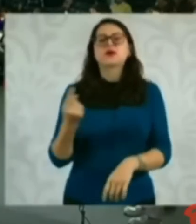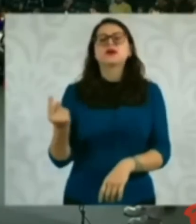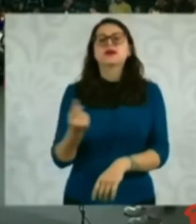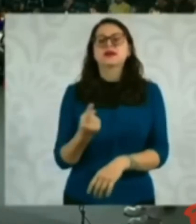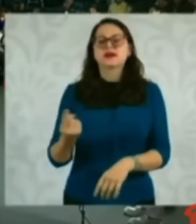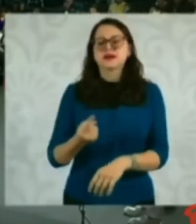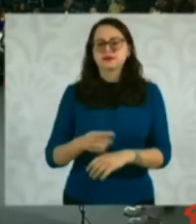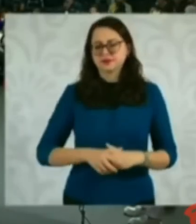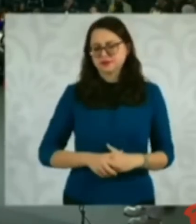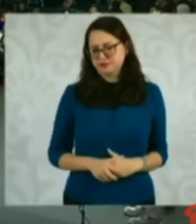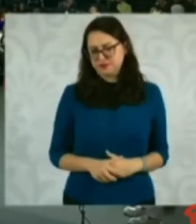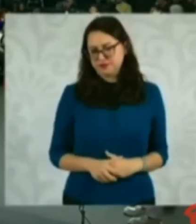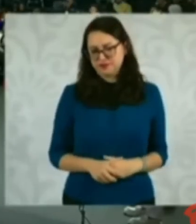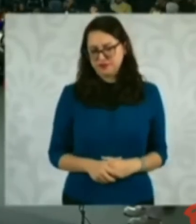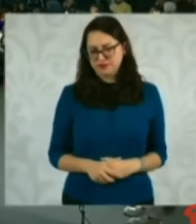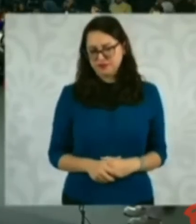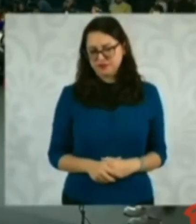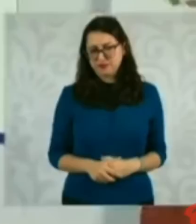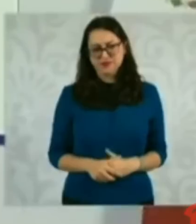los